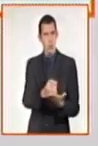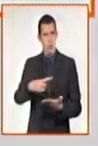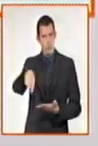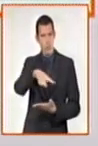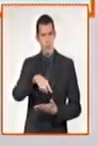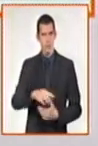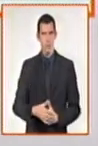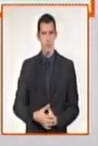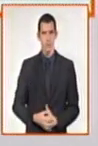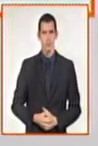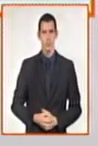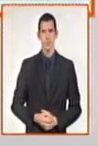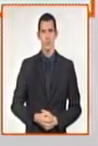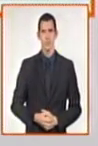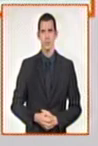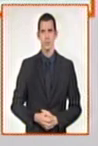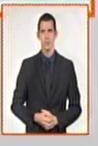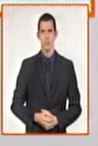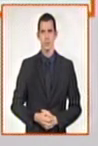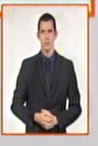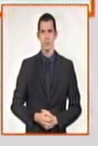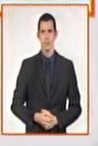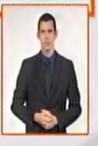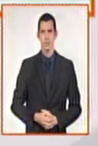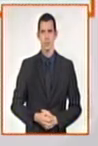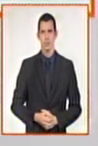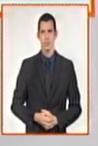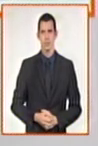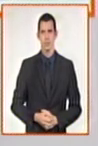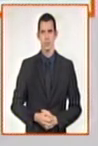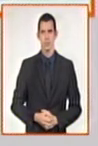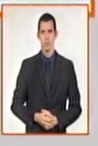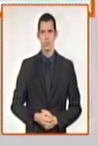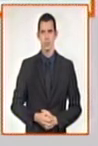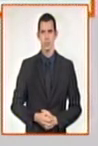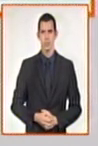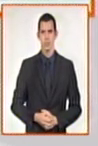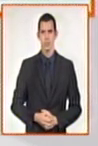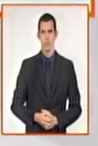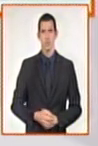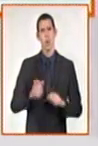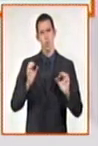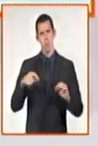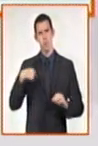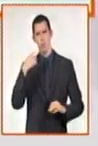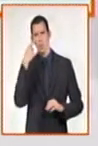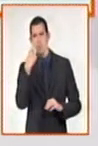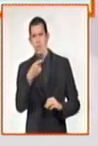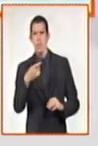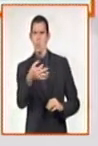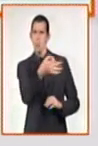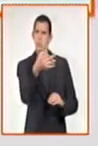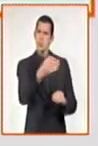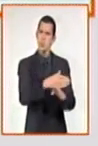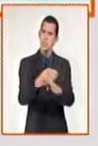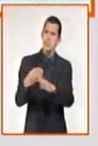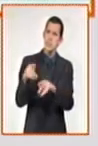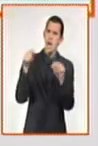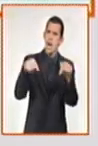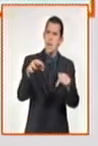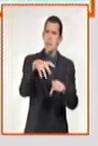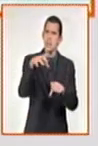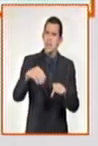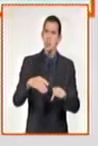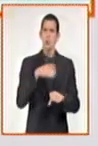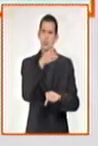de todo el país. Repito, hoy veíamos con satisfacción a los dirigentes de la provincia repartidos en todos los municipios, conversando